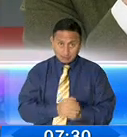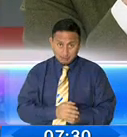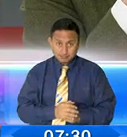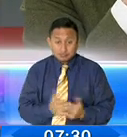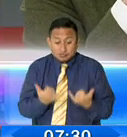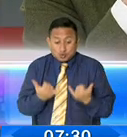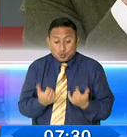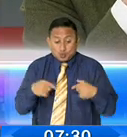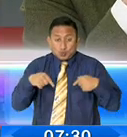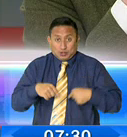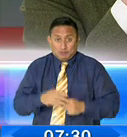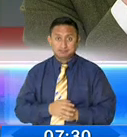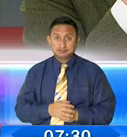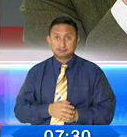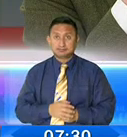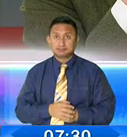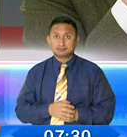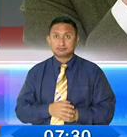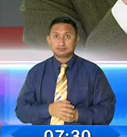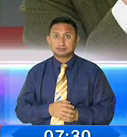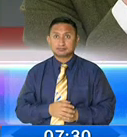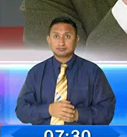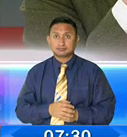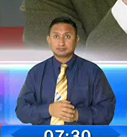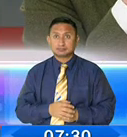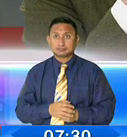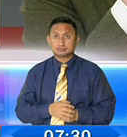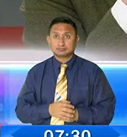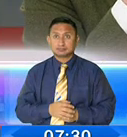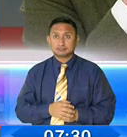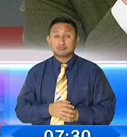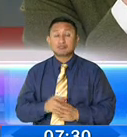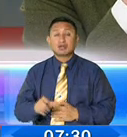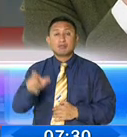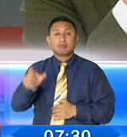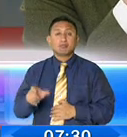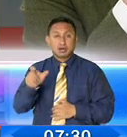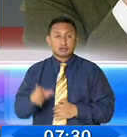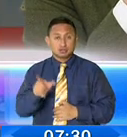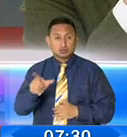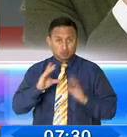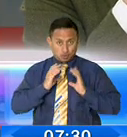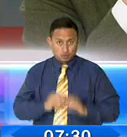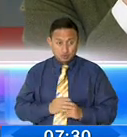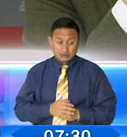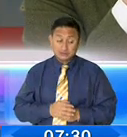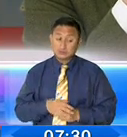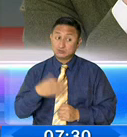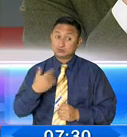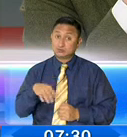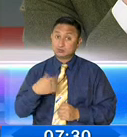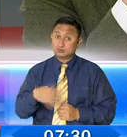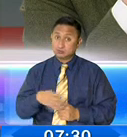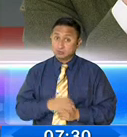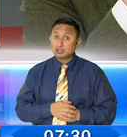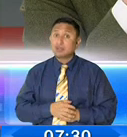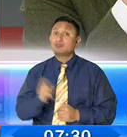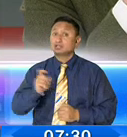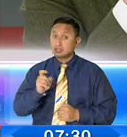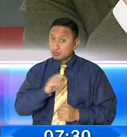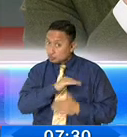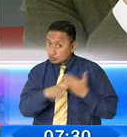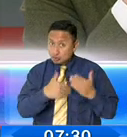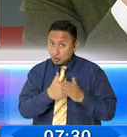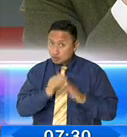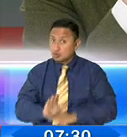momentos el comportamiento de las personas deja mucho que desear. Hay que hacer un compromiso, hay que